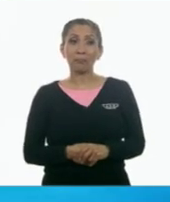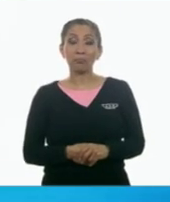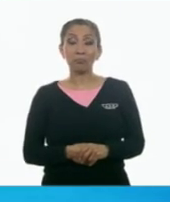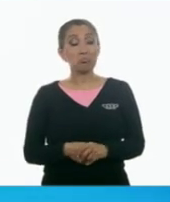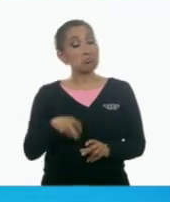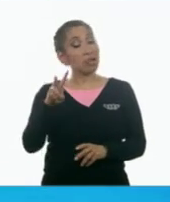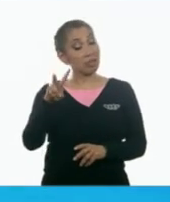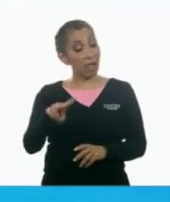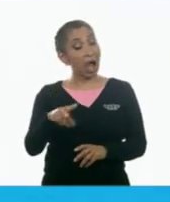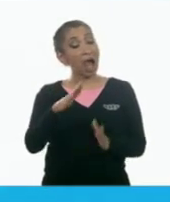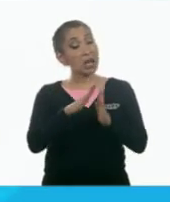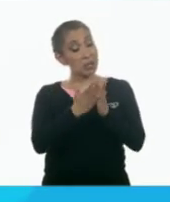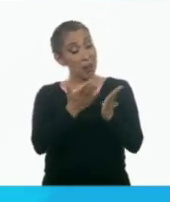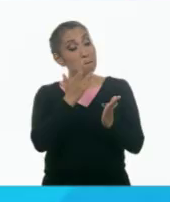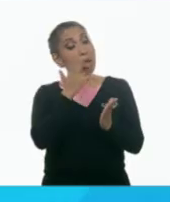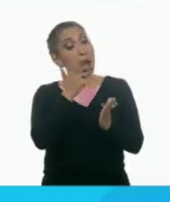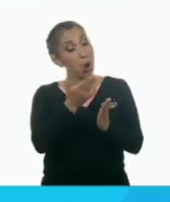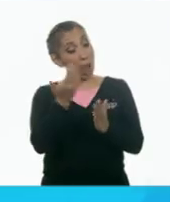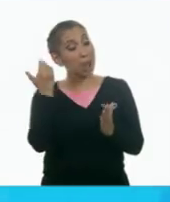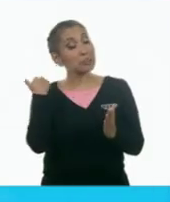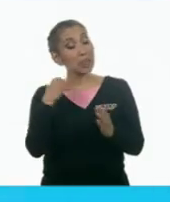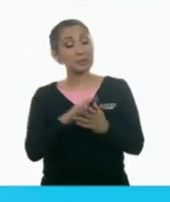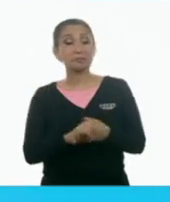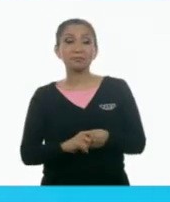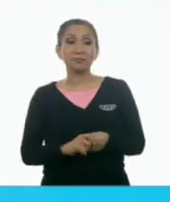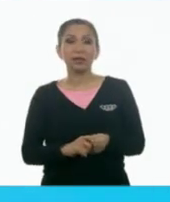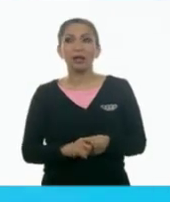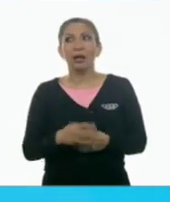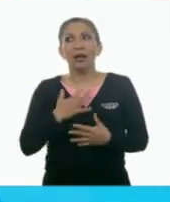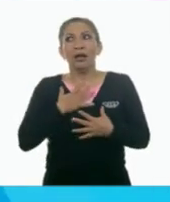Debo admitir que el libro quedó mejor que antes.